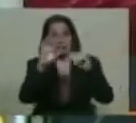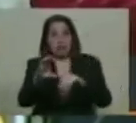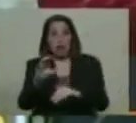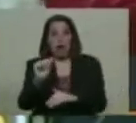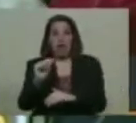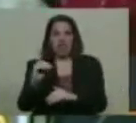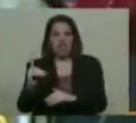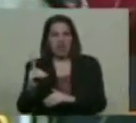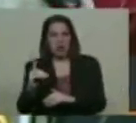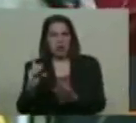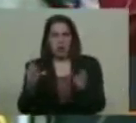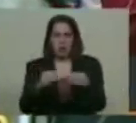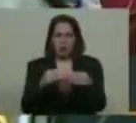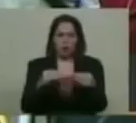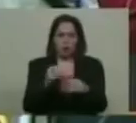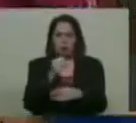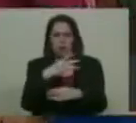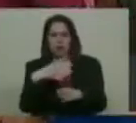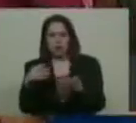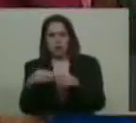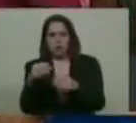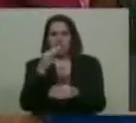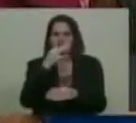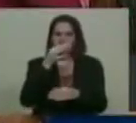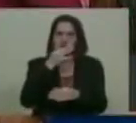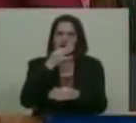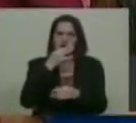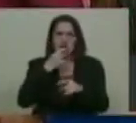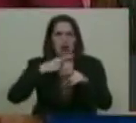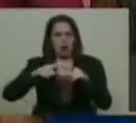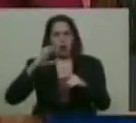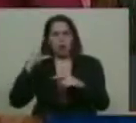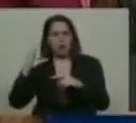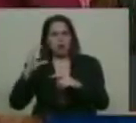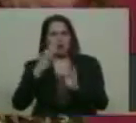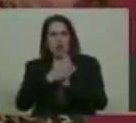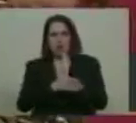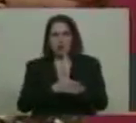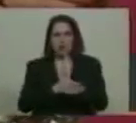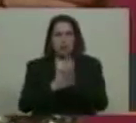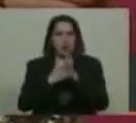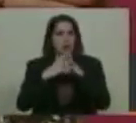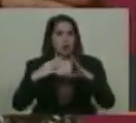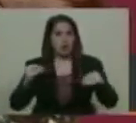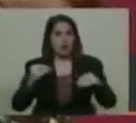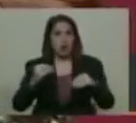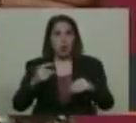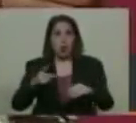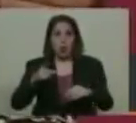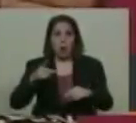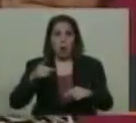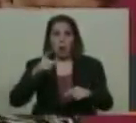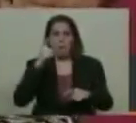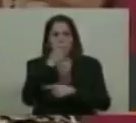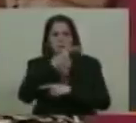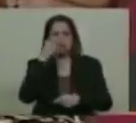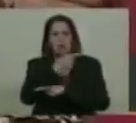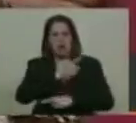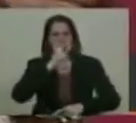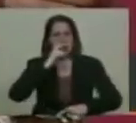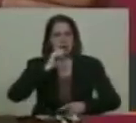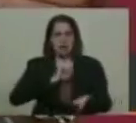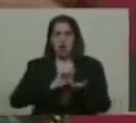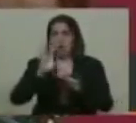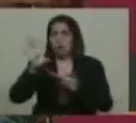los copellanos, a los comunistas, a todos los que Pérez Jiménez había votado